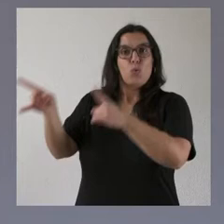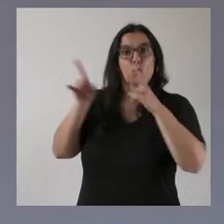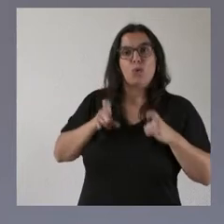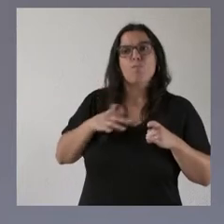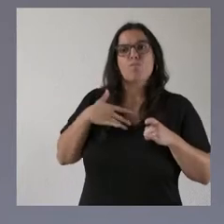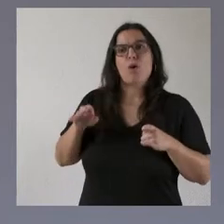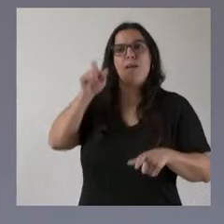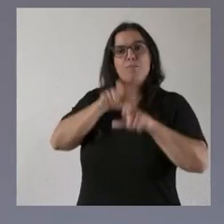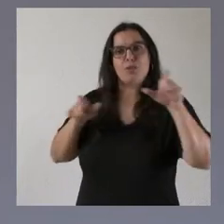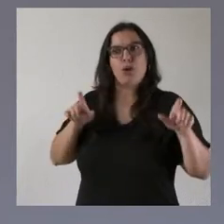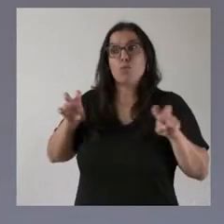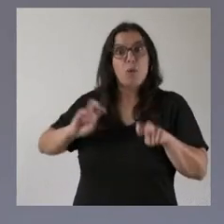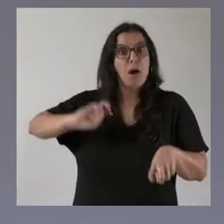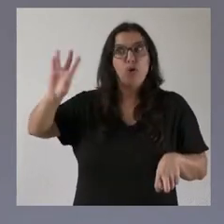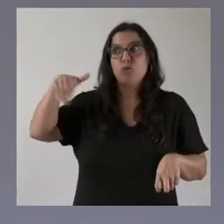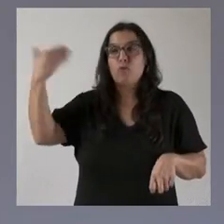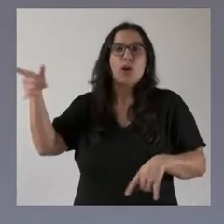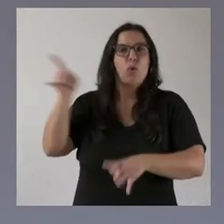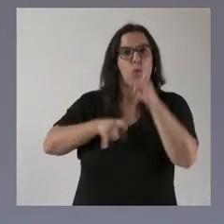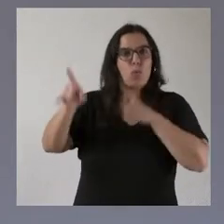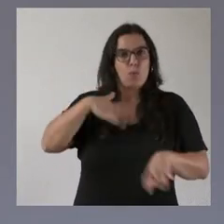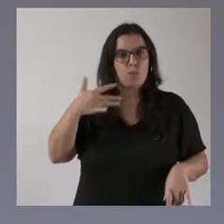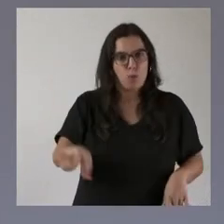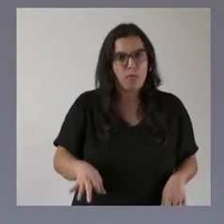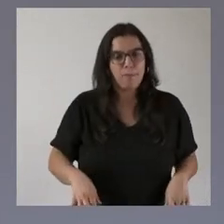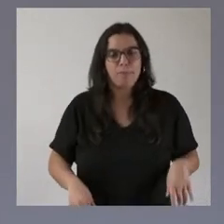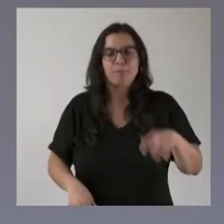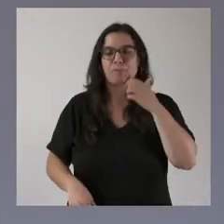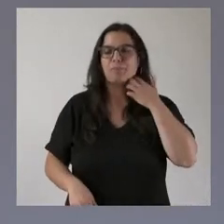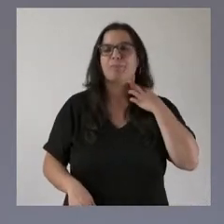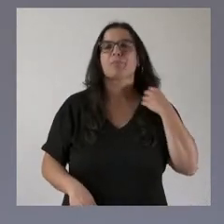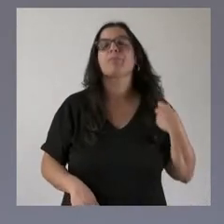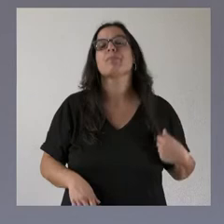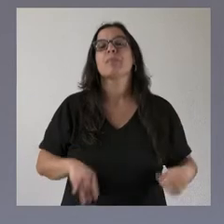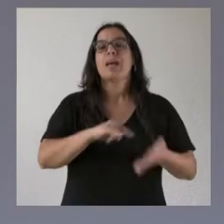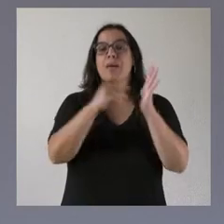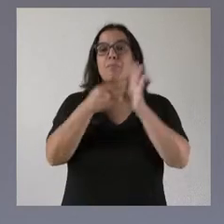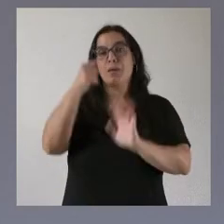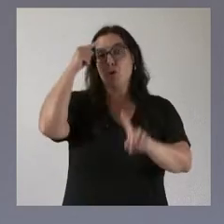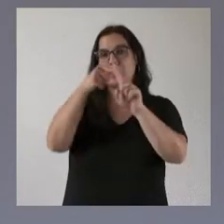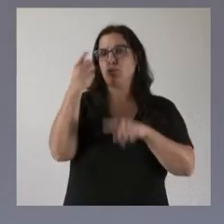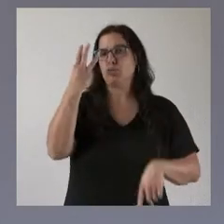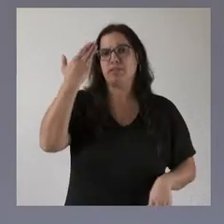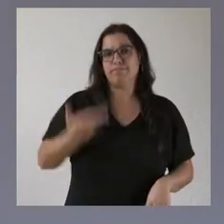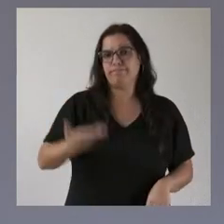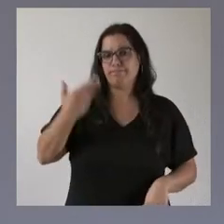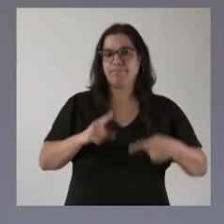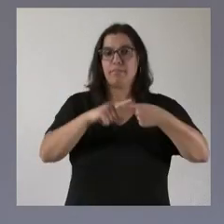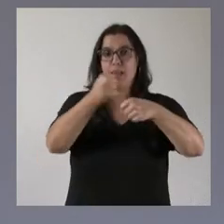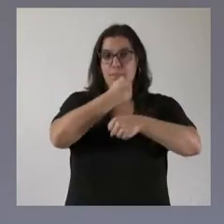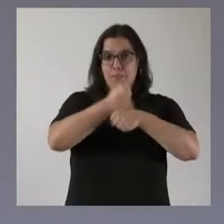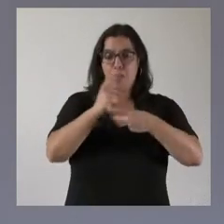capaces de atraer a esos jóvenes El plan tiene tres objetivos fundamentales el empleo